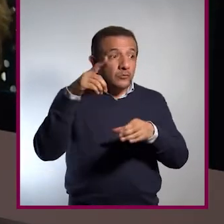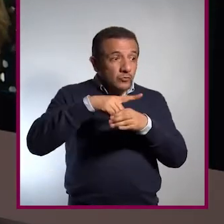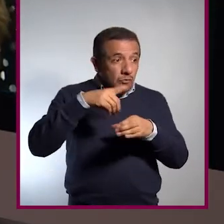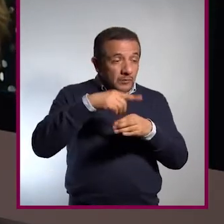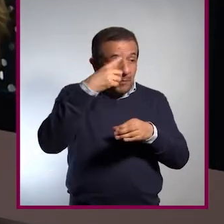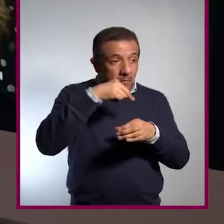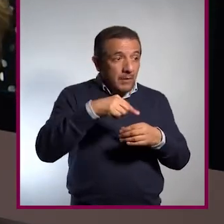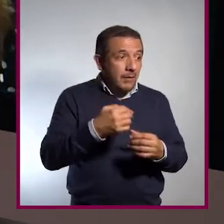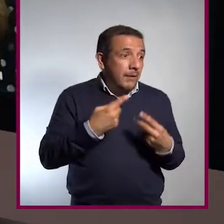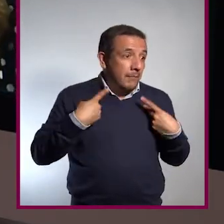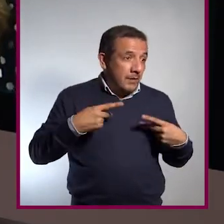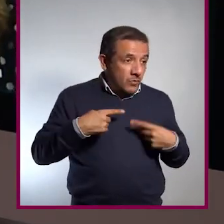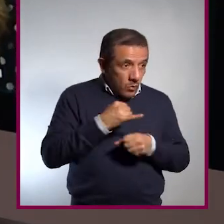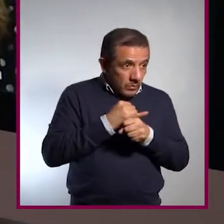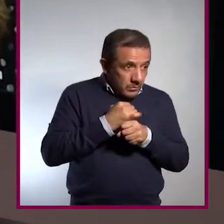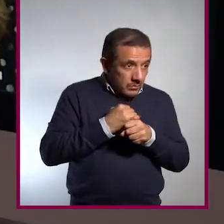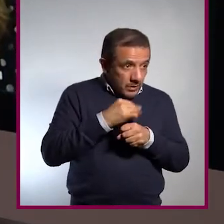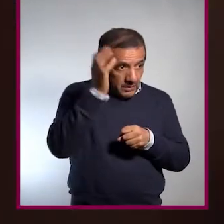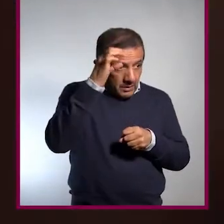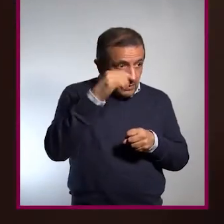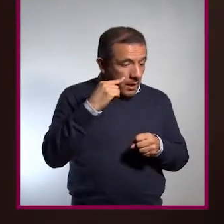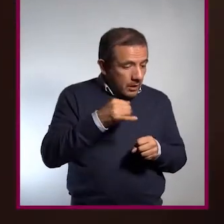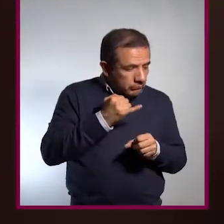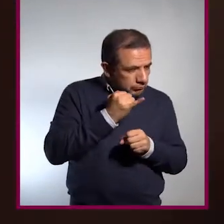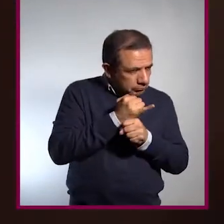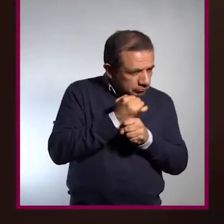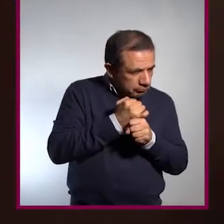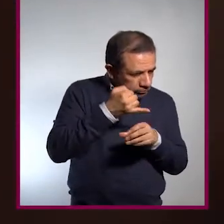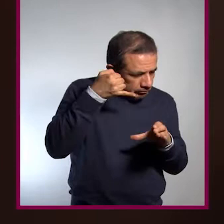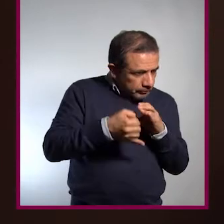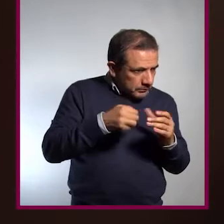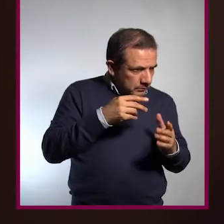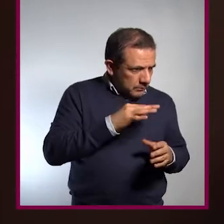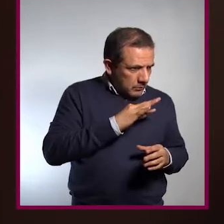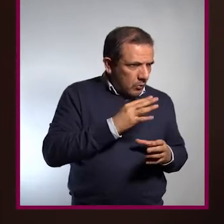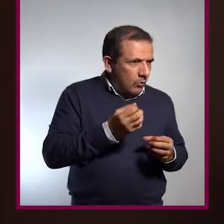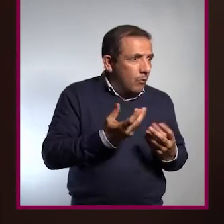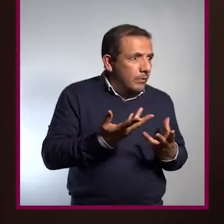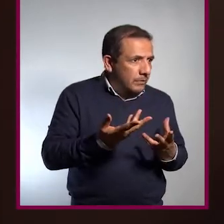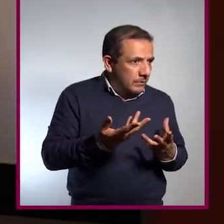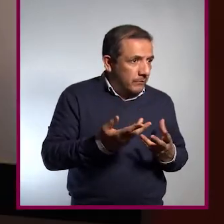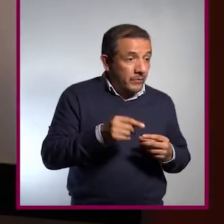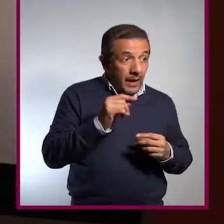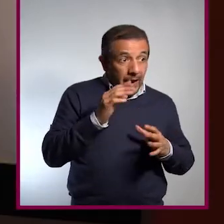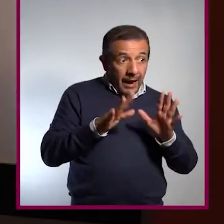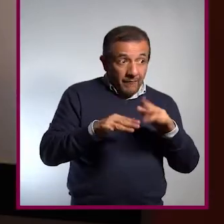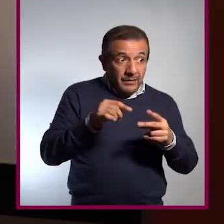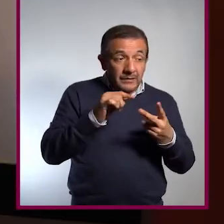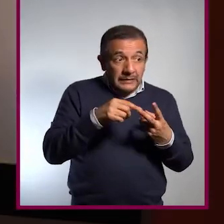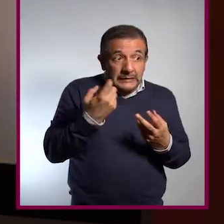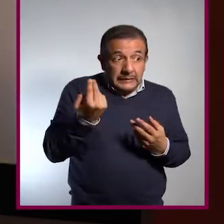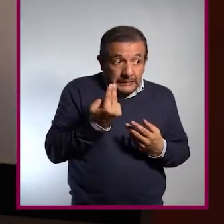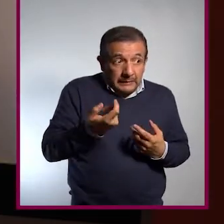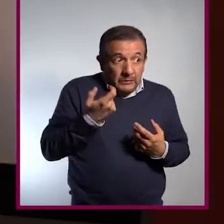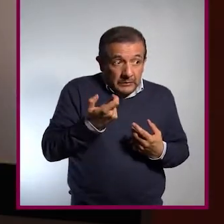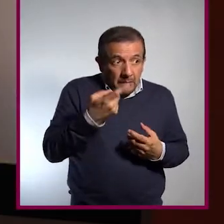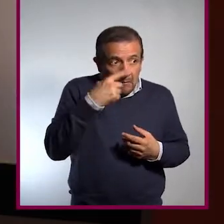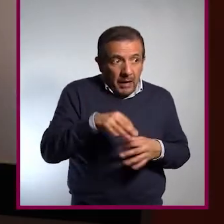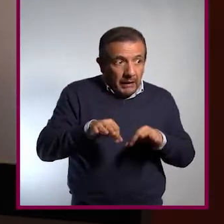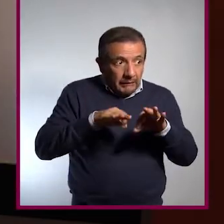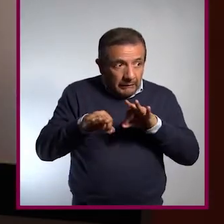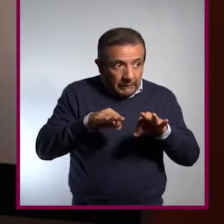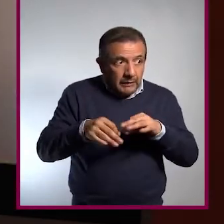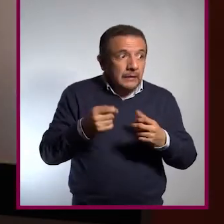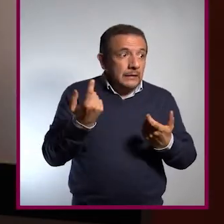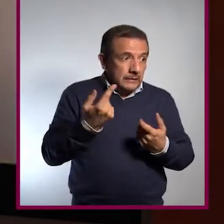donativos disponibles hay para que los científicos puedan realizar su trabajo. Los equipos científicos siempre necesitan muchos fondos, ¿no? Para realizar